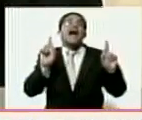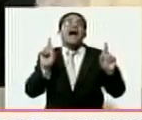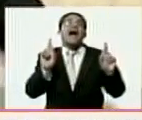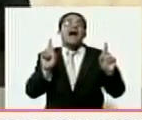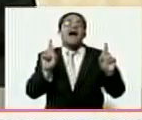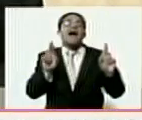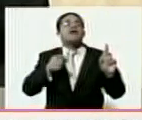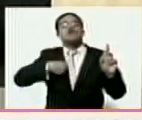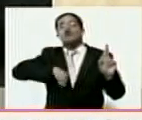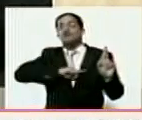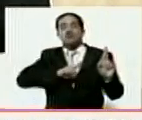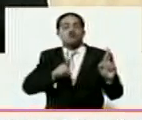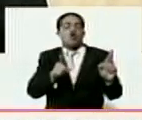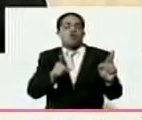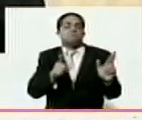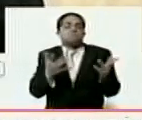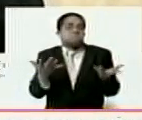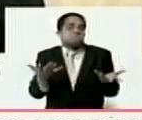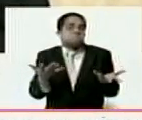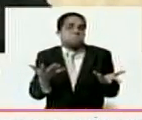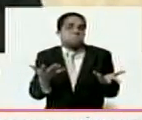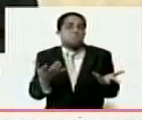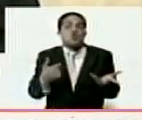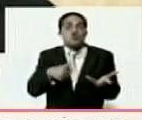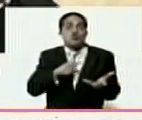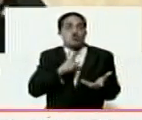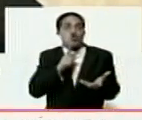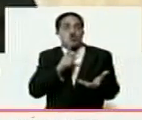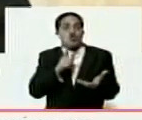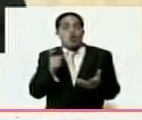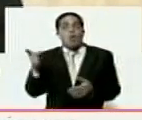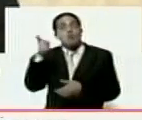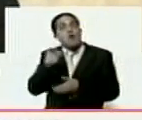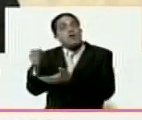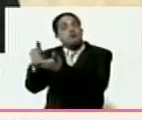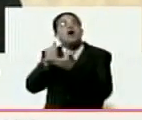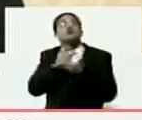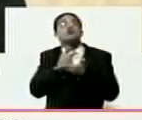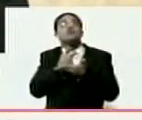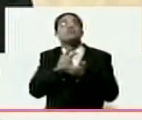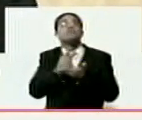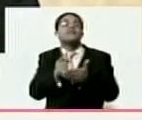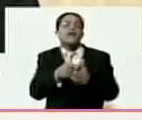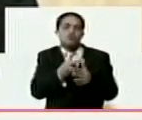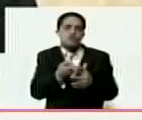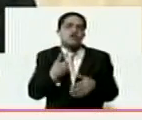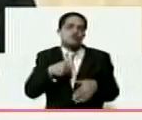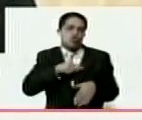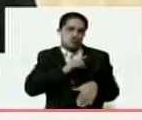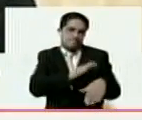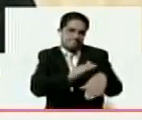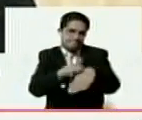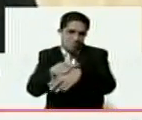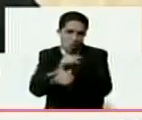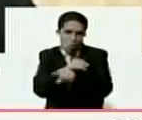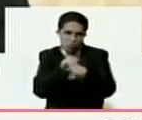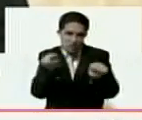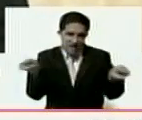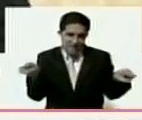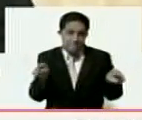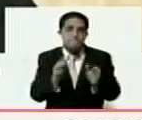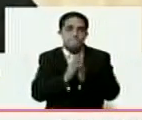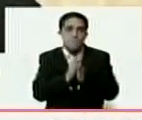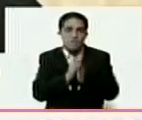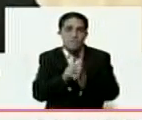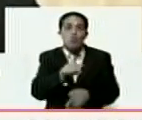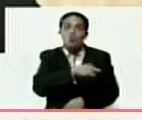no tengamos que llegar. Bueno, nosotros estamos yendo a donde tenemos que ir, y por eso les hemos convocado, para que le